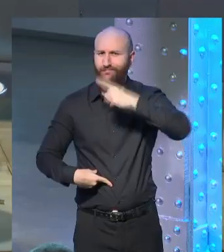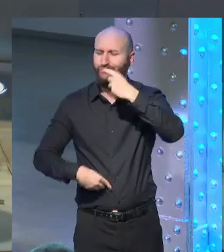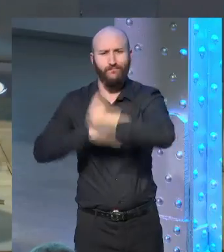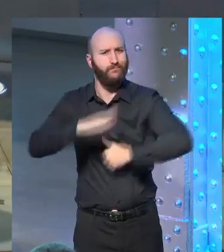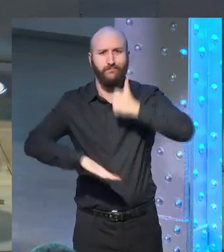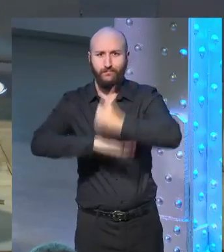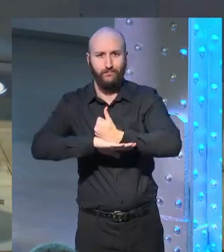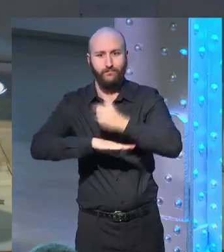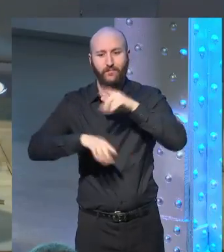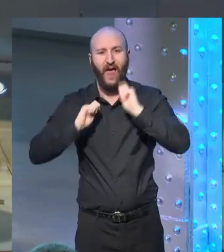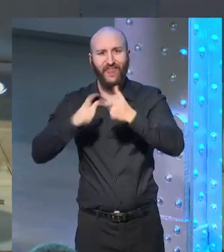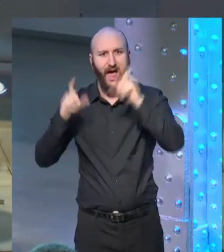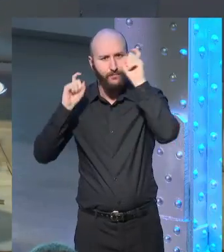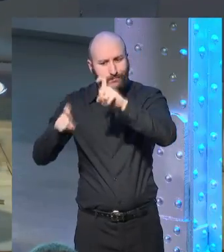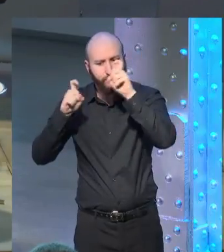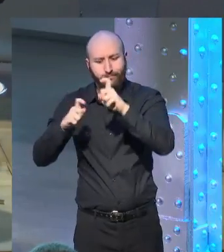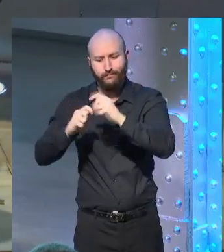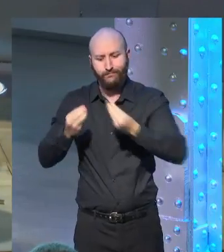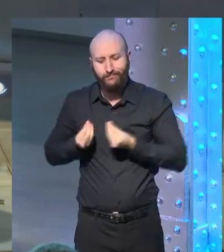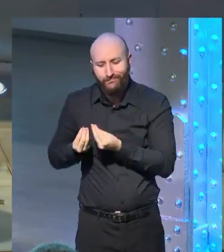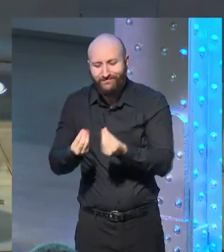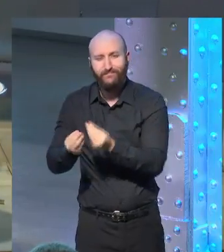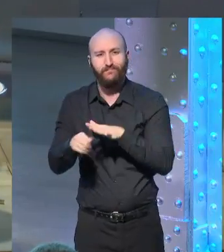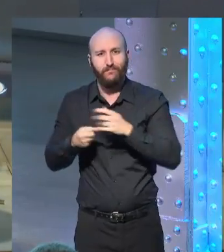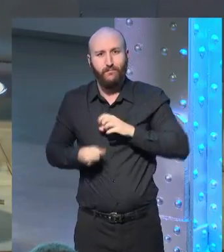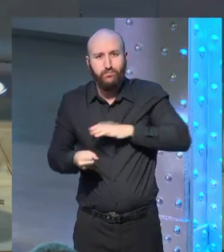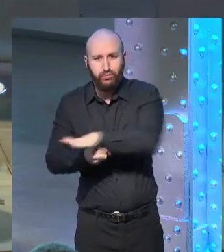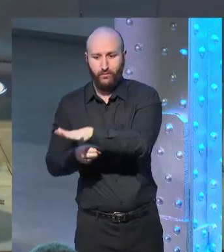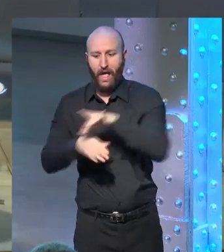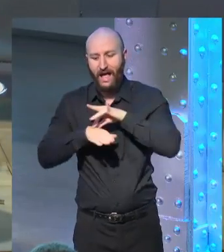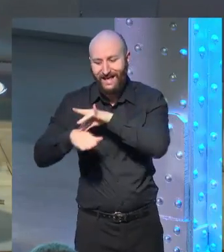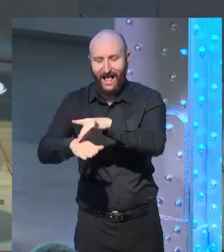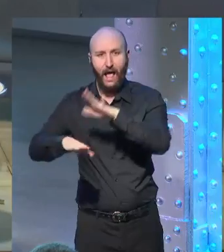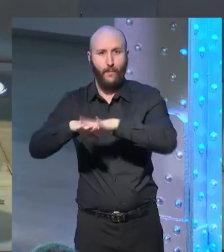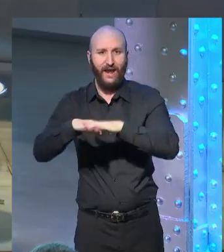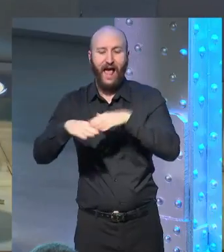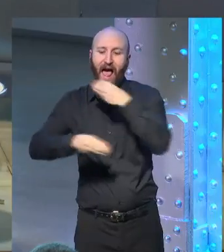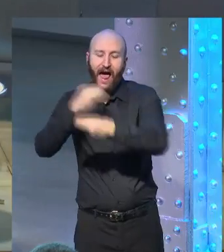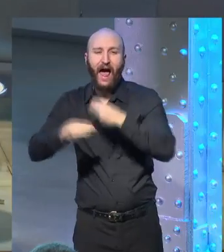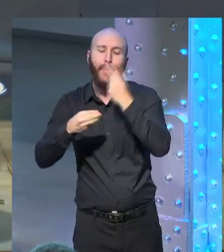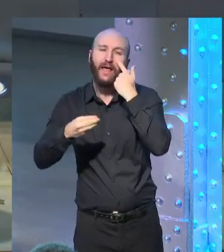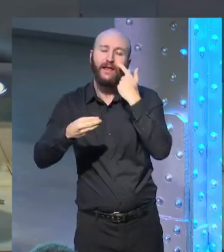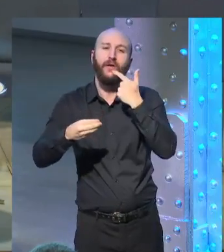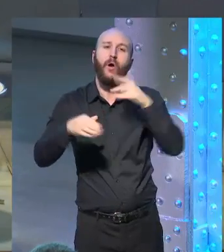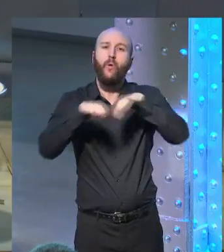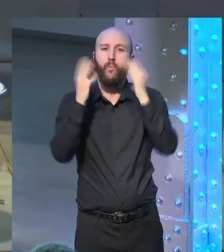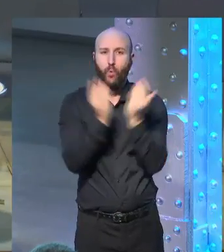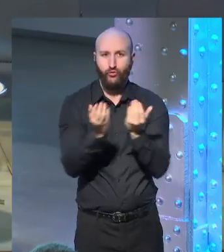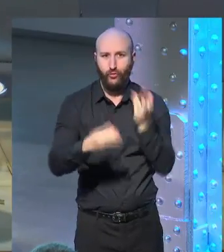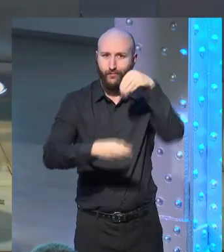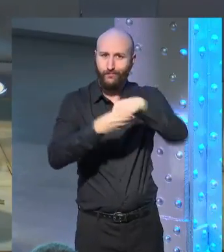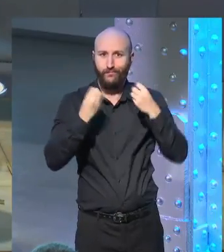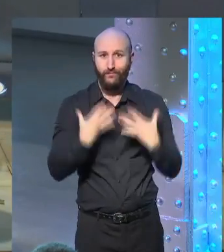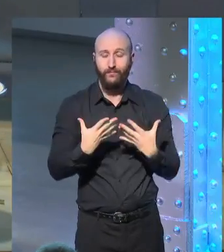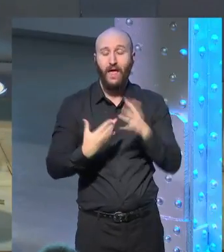que les eduque, que les inspire y que les guíe, y puedan así en el futuro comerse el mundo on y off. La primera persona que nos